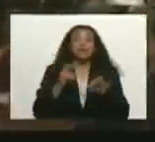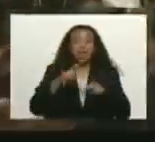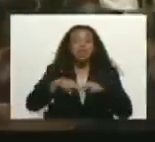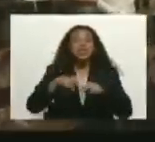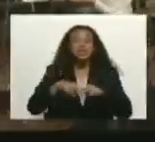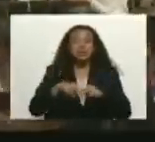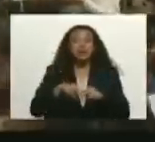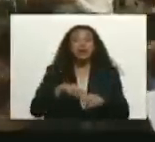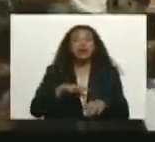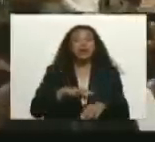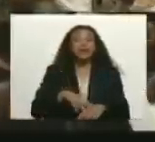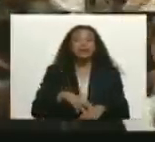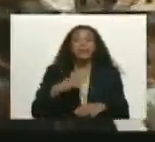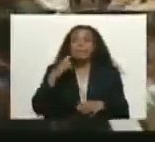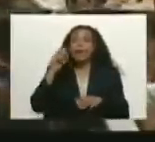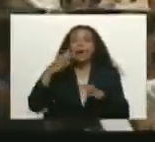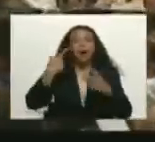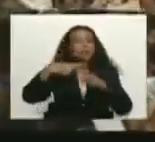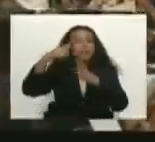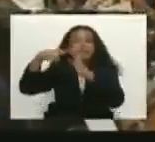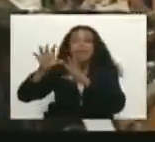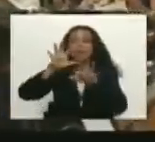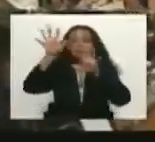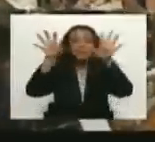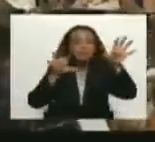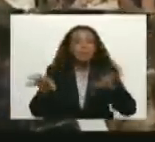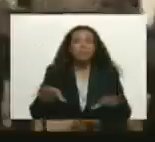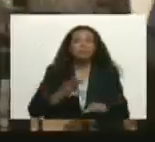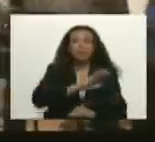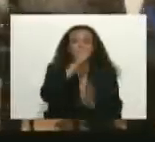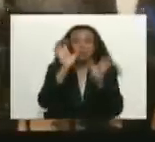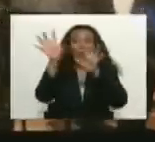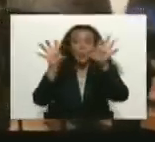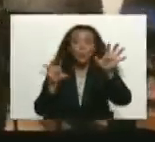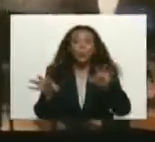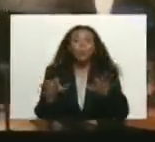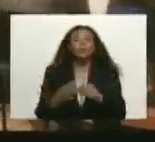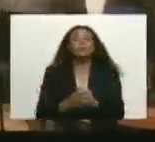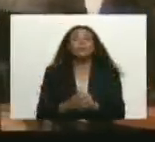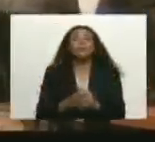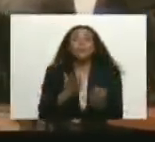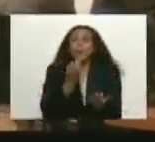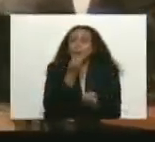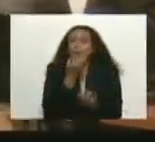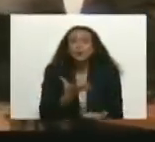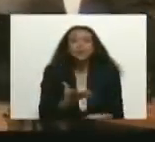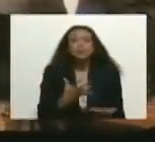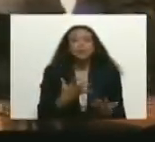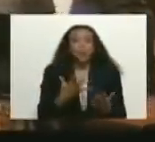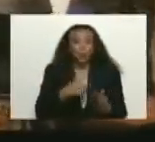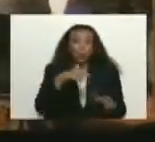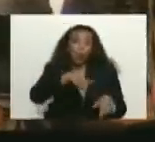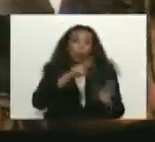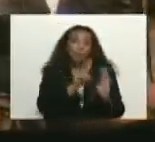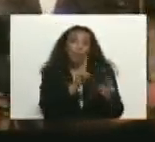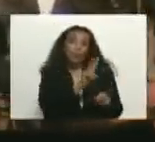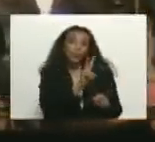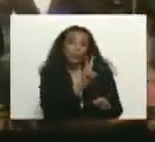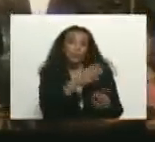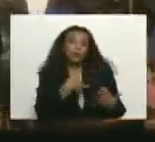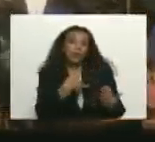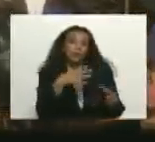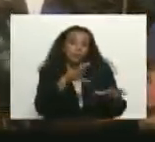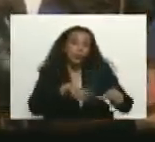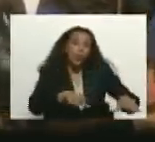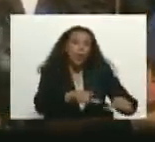También fuiste a gira, sí, como músico, con la trompeta. Así es, entonces es muy bonito luego poder estar del otro lado, porque uno conoce el lado